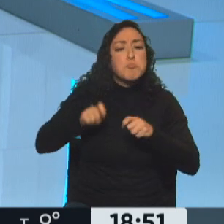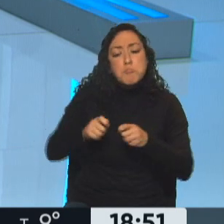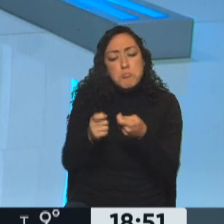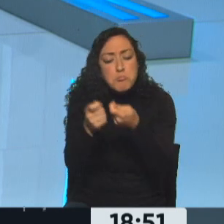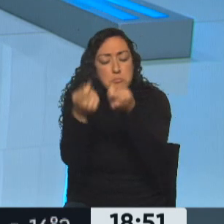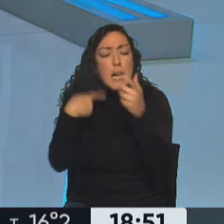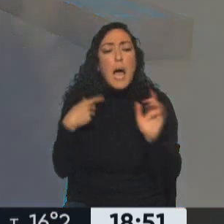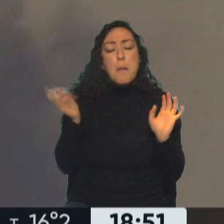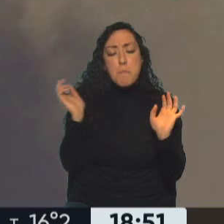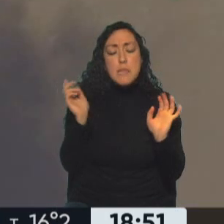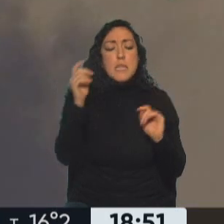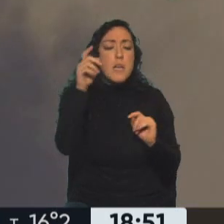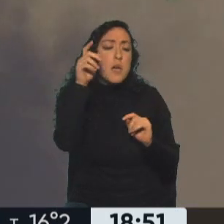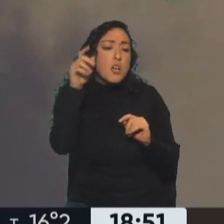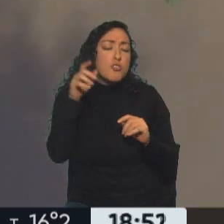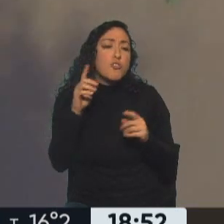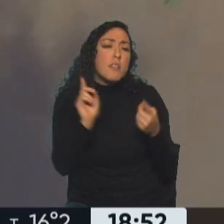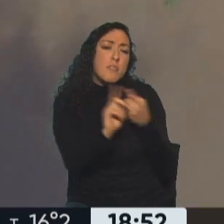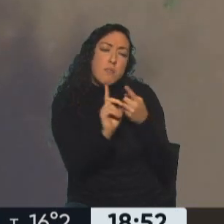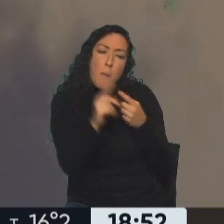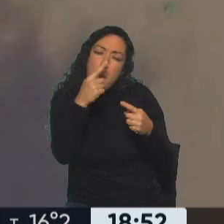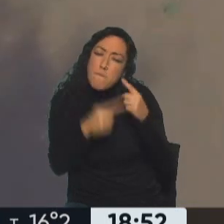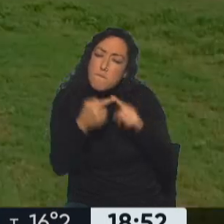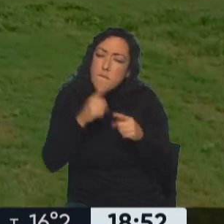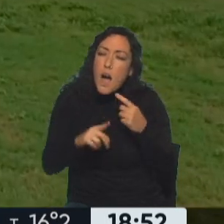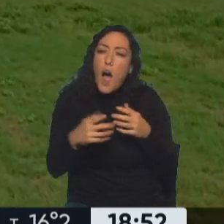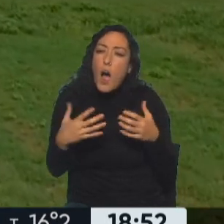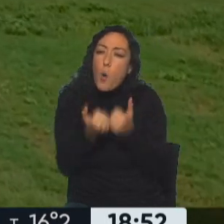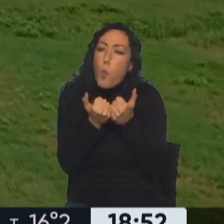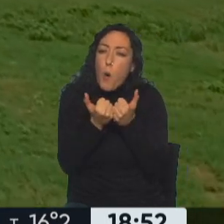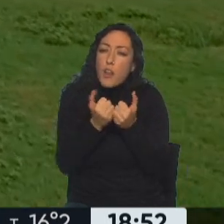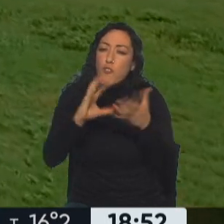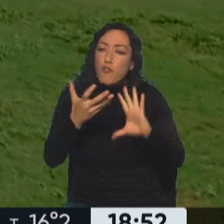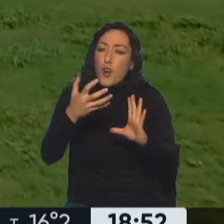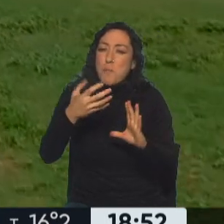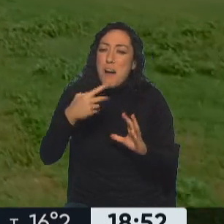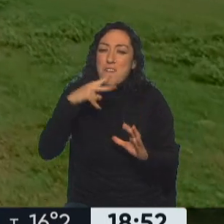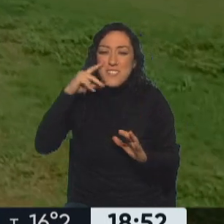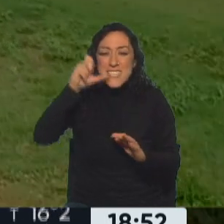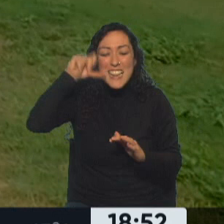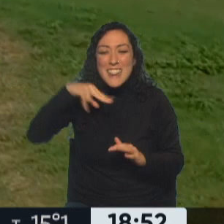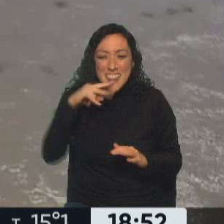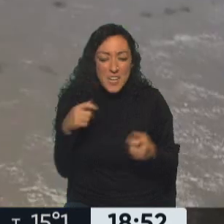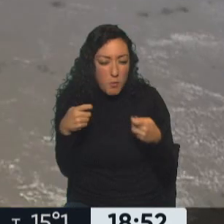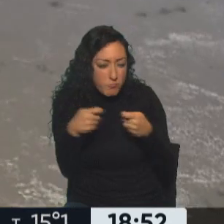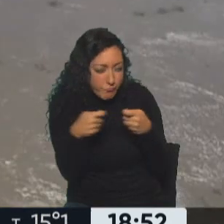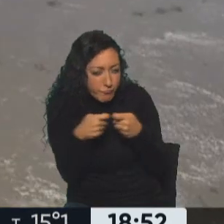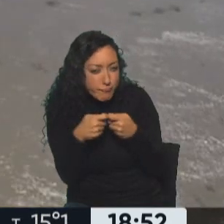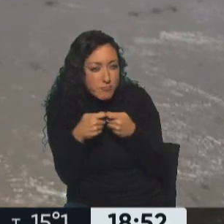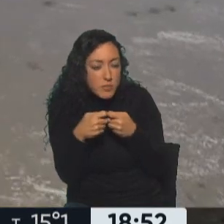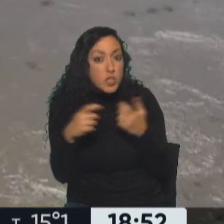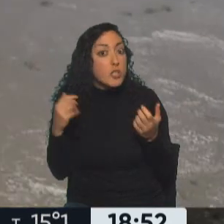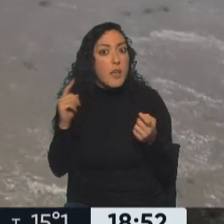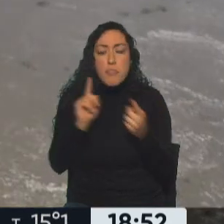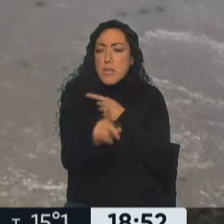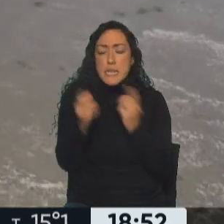los querellantes, en sintonía con el deseo de Vicentín de cómo debía marcarse la causa. Entonces hubo una presentación directa